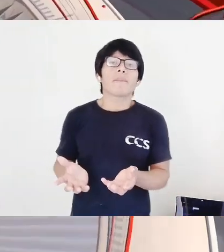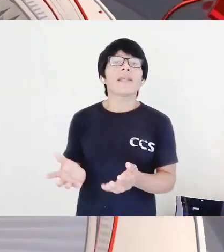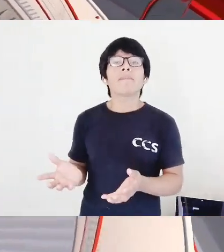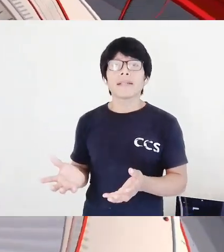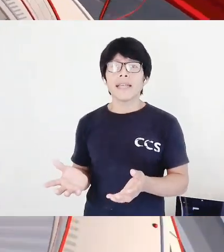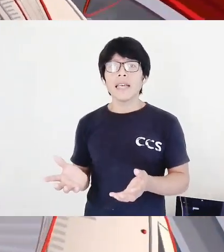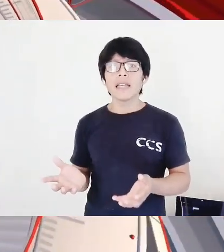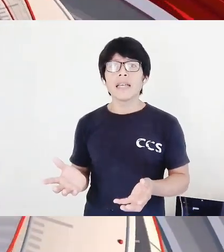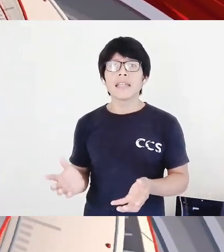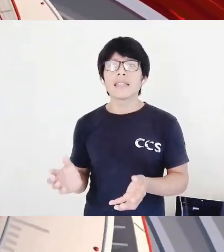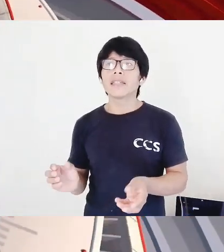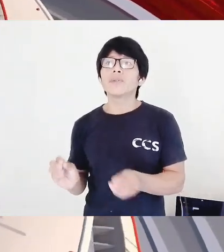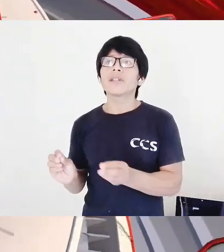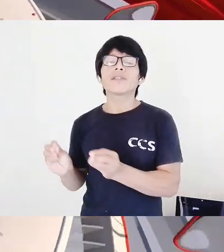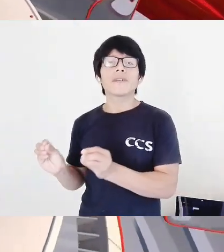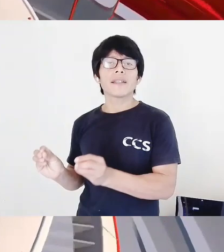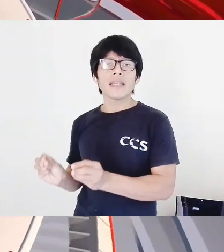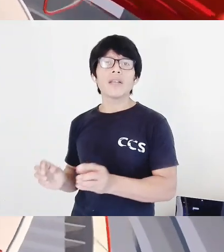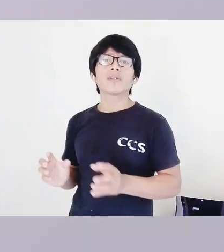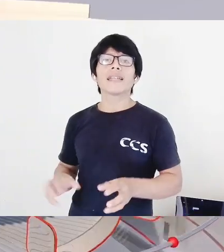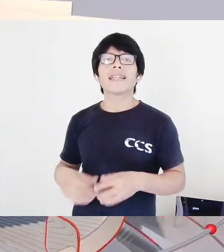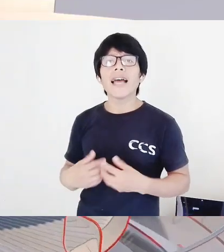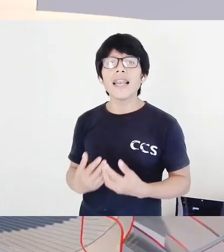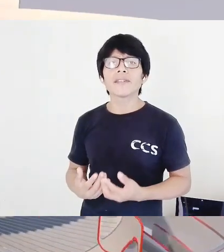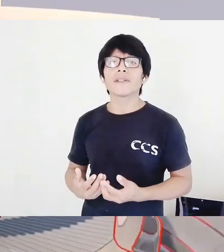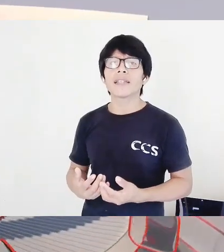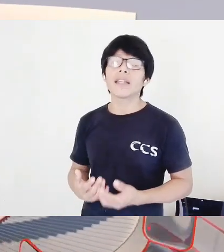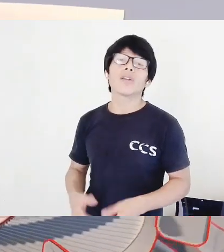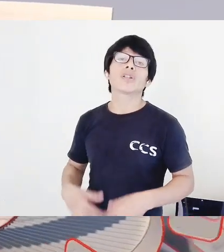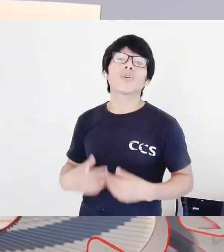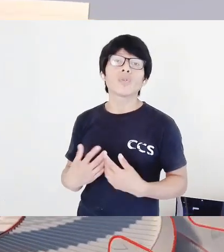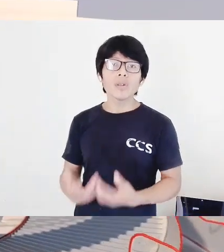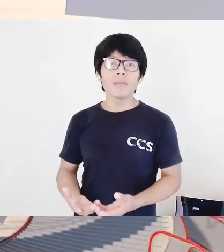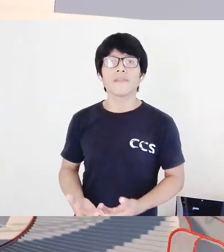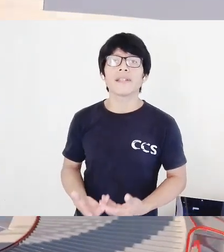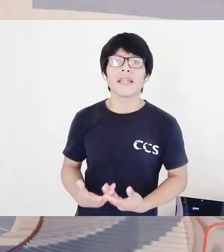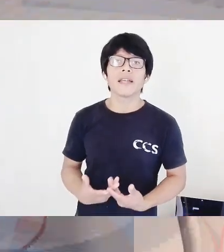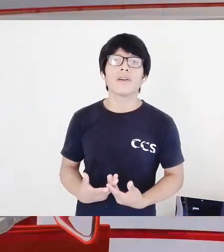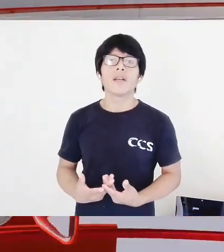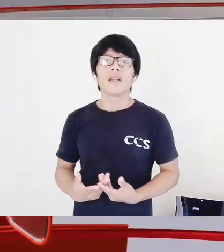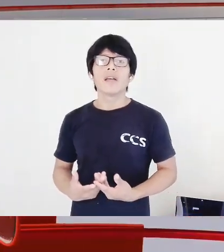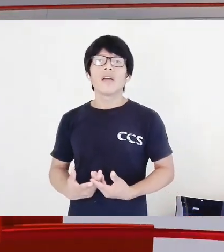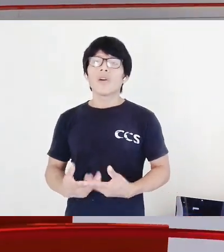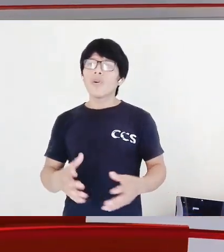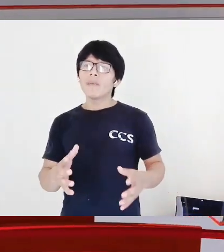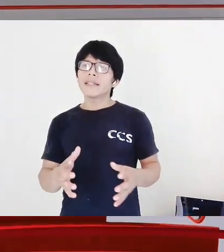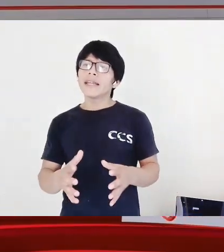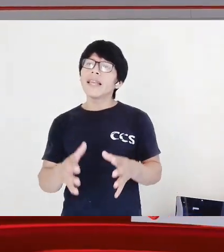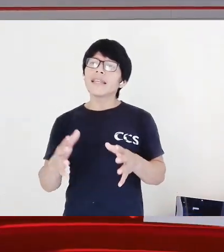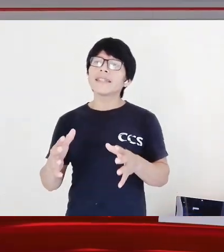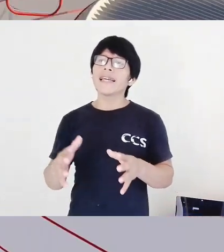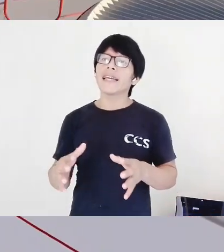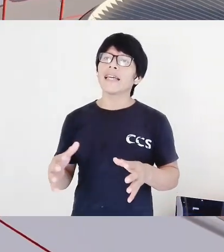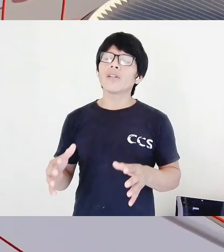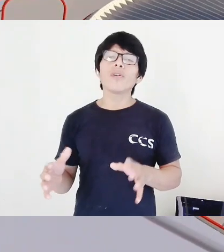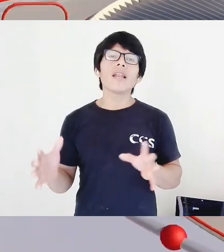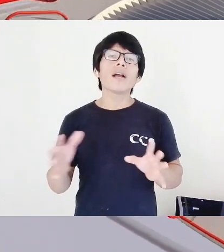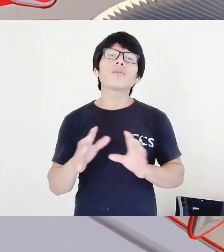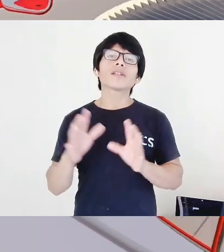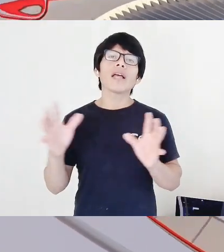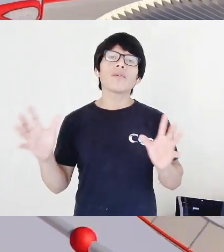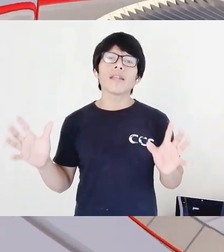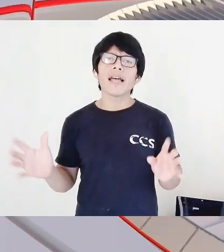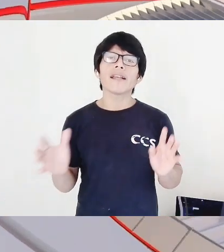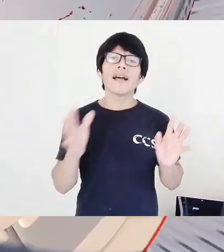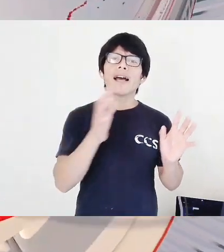de lo que te puede pasar si usas fentanilo, si inhalas fentanilo, si consumes fentanilo. Comerciales que no le